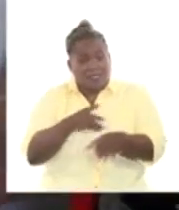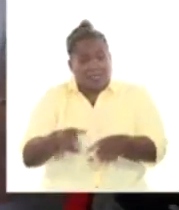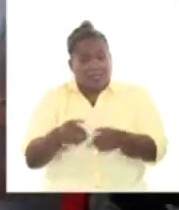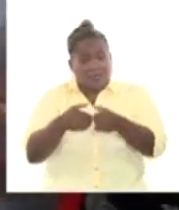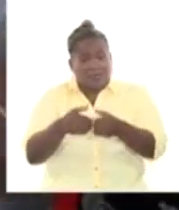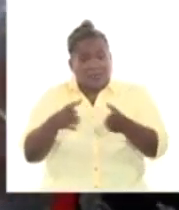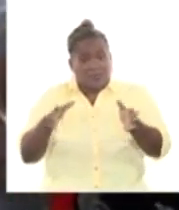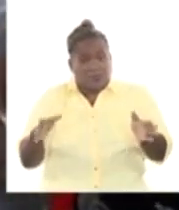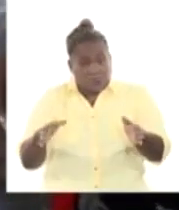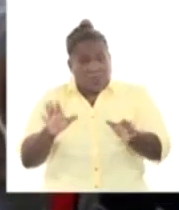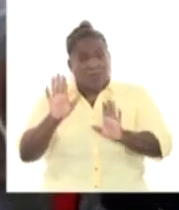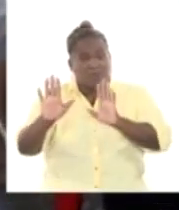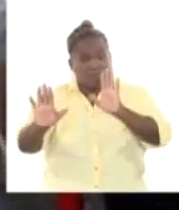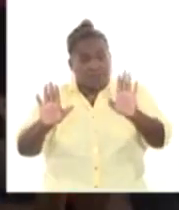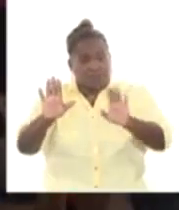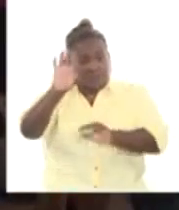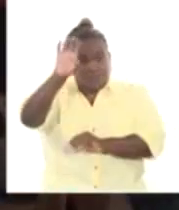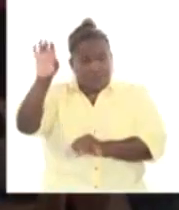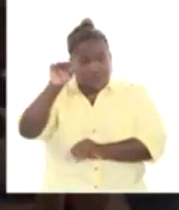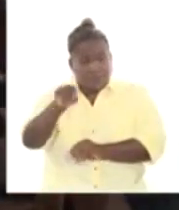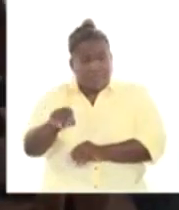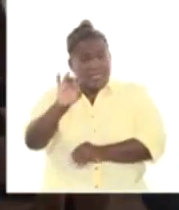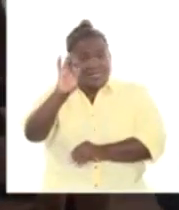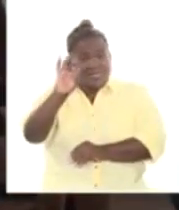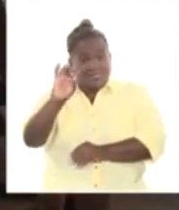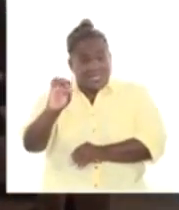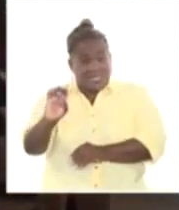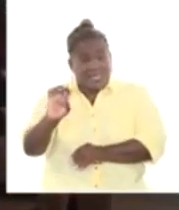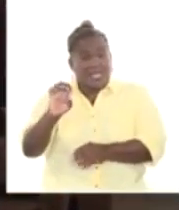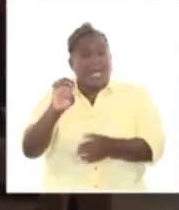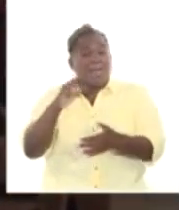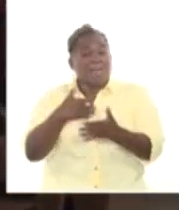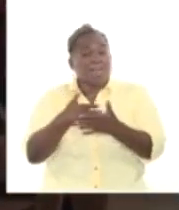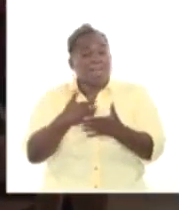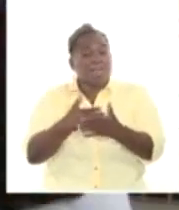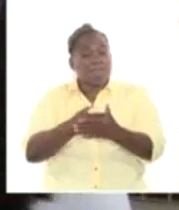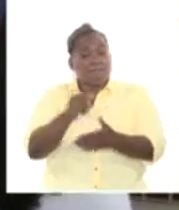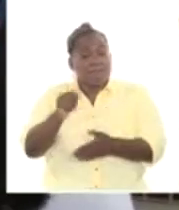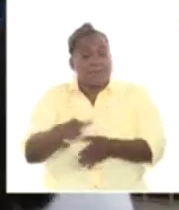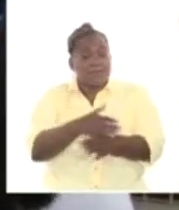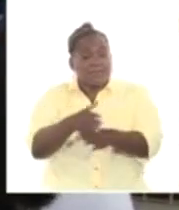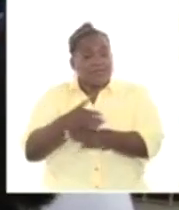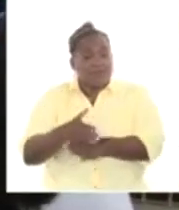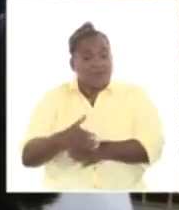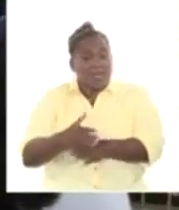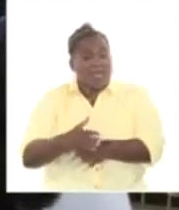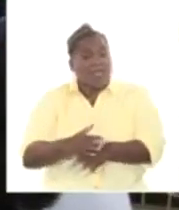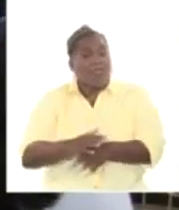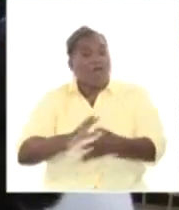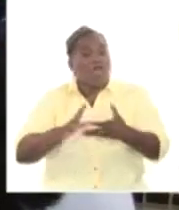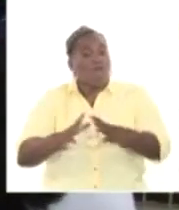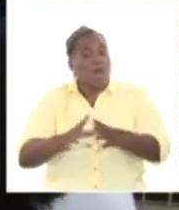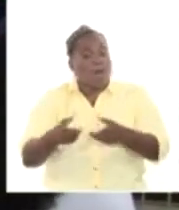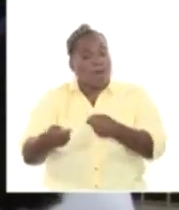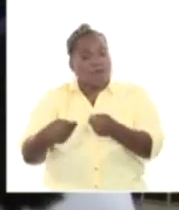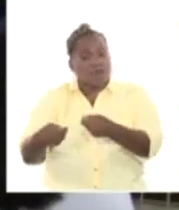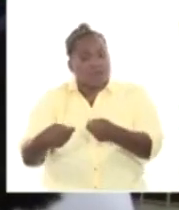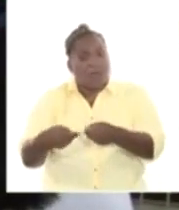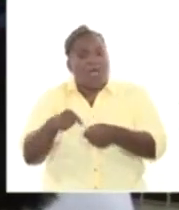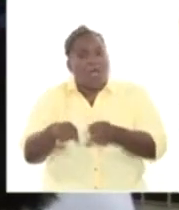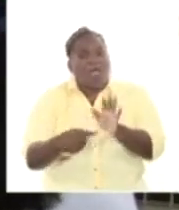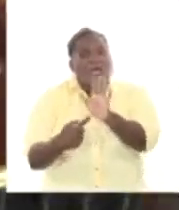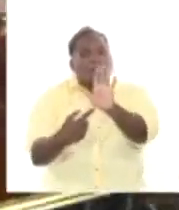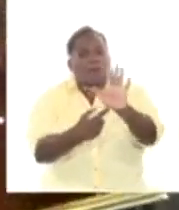del área expositiva, donde cerca de 70 entidades de diferentes sectores y formas de gestión exponen lo mejor de sus productos